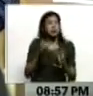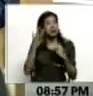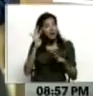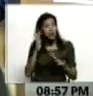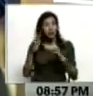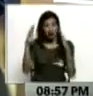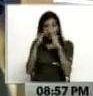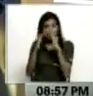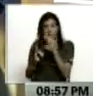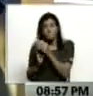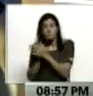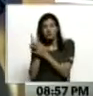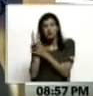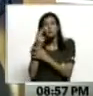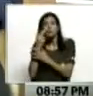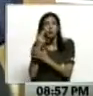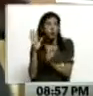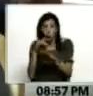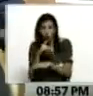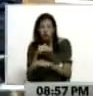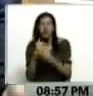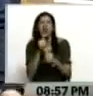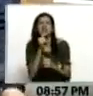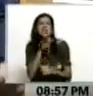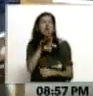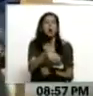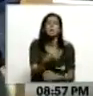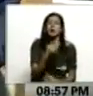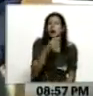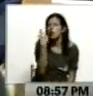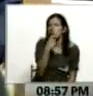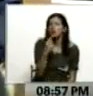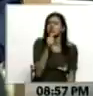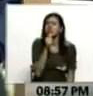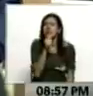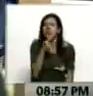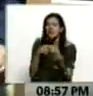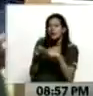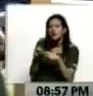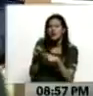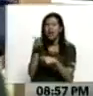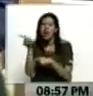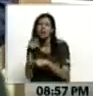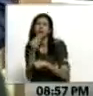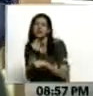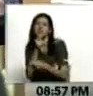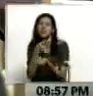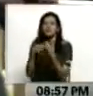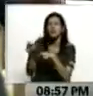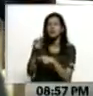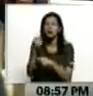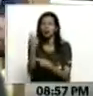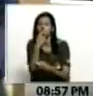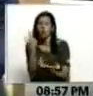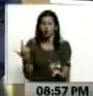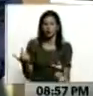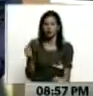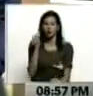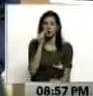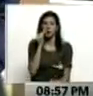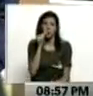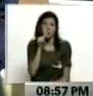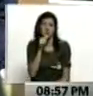él no tiene una matica sembrada en su casa a quién le compra la droga sea quién él está encubriendo en este